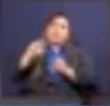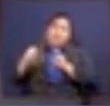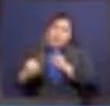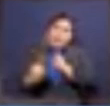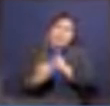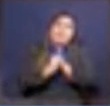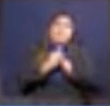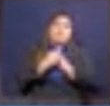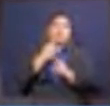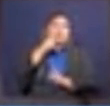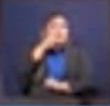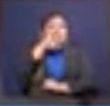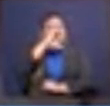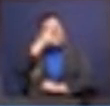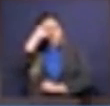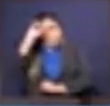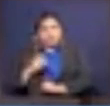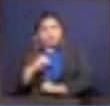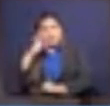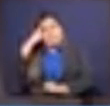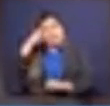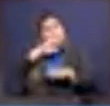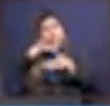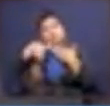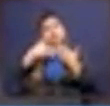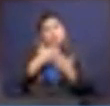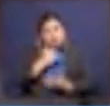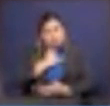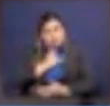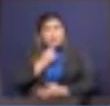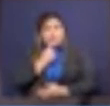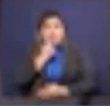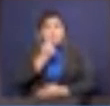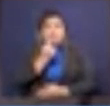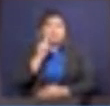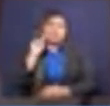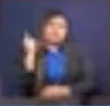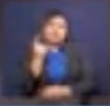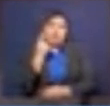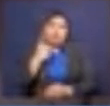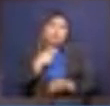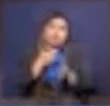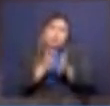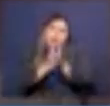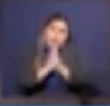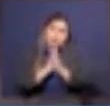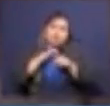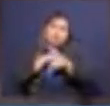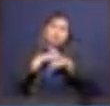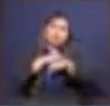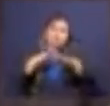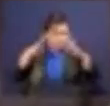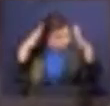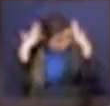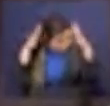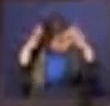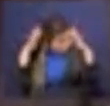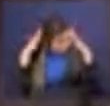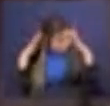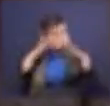cada uno de ustedes. Para todos los que yo he mencionado, solo les pido un fuerte aplauso.